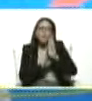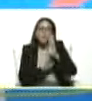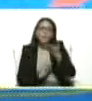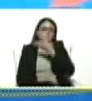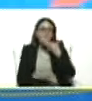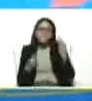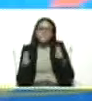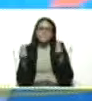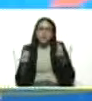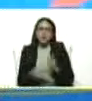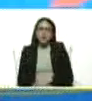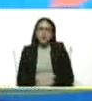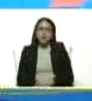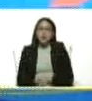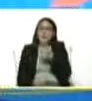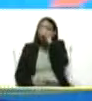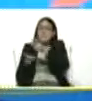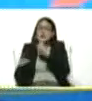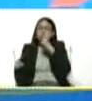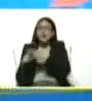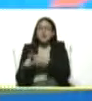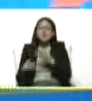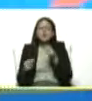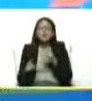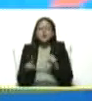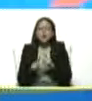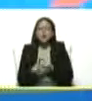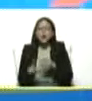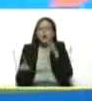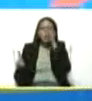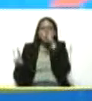Mucha gente criticó a Chávez en vida.